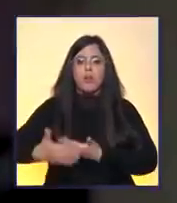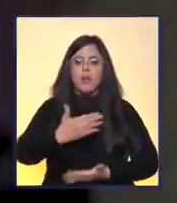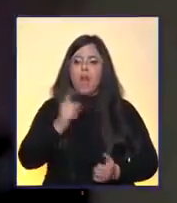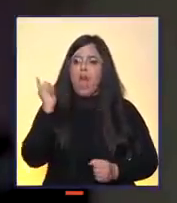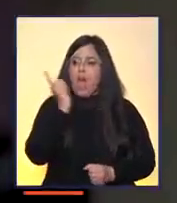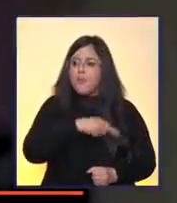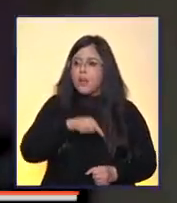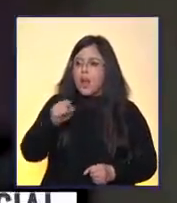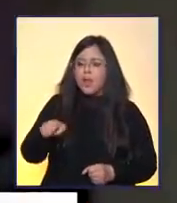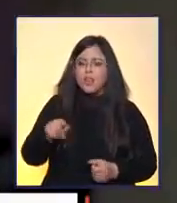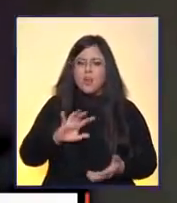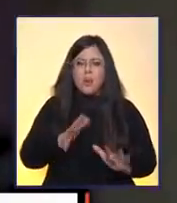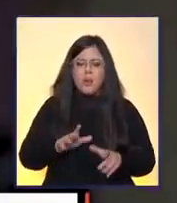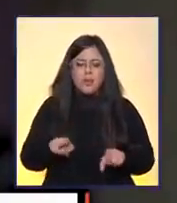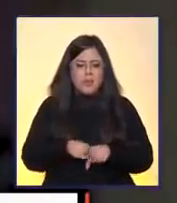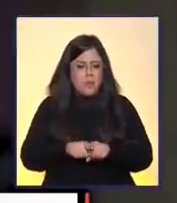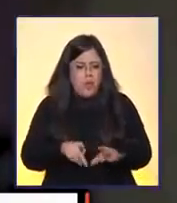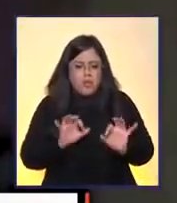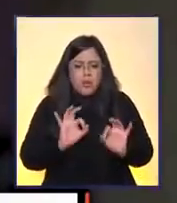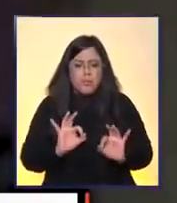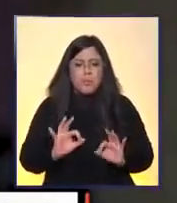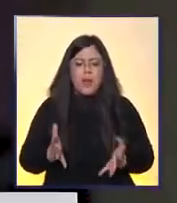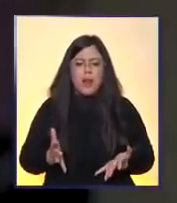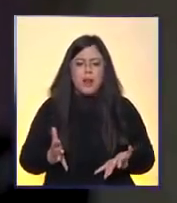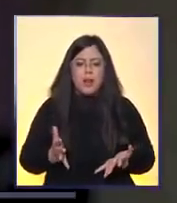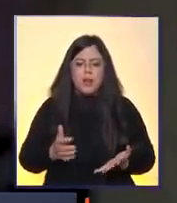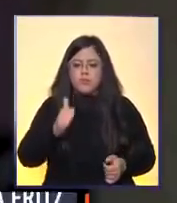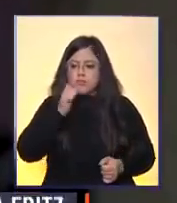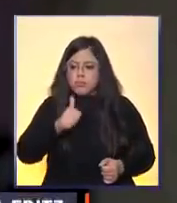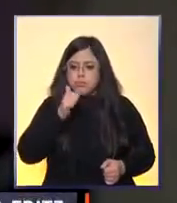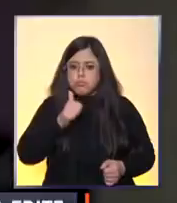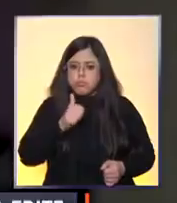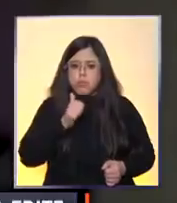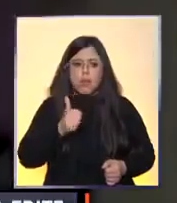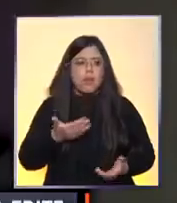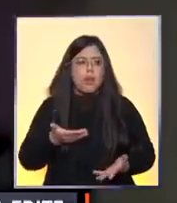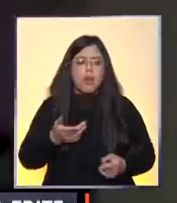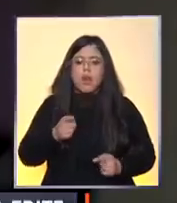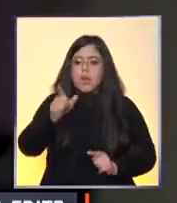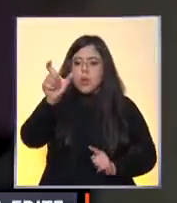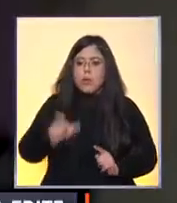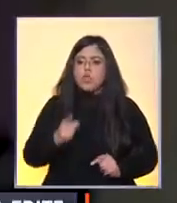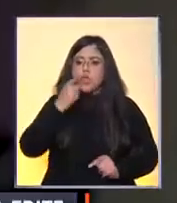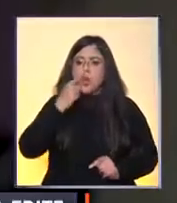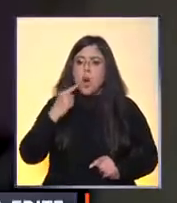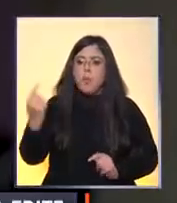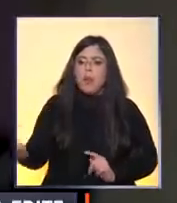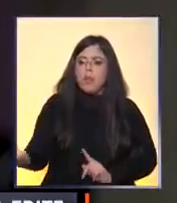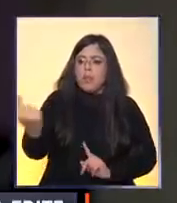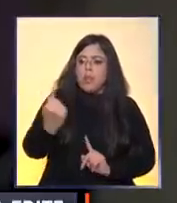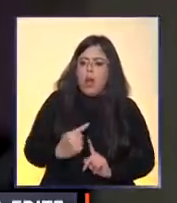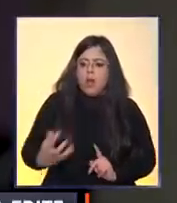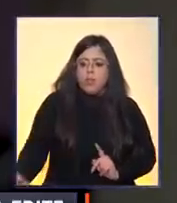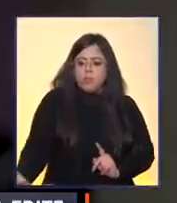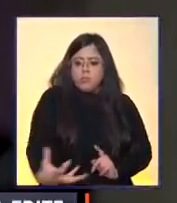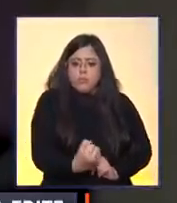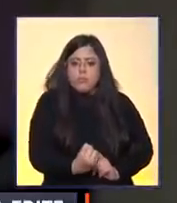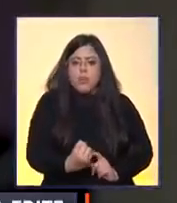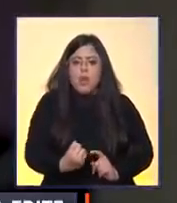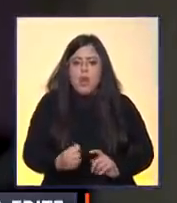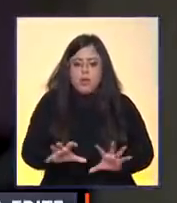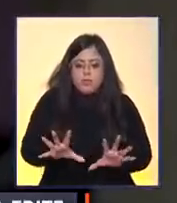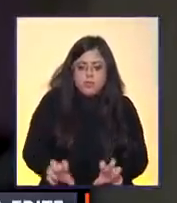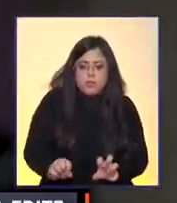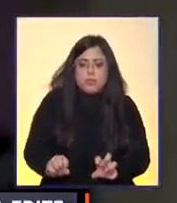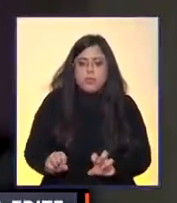Al final esto pasó a ser algo tan normal, tan cotidiano, que un tipo llegara todos los días, te agarrara por donde quisiera, te besuqueara como quisiera y que